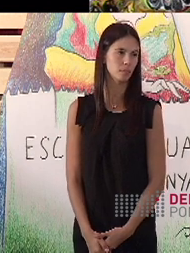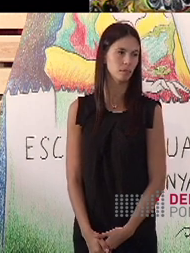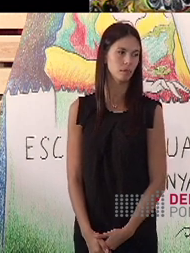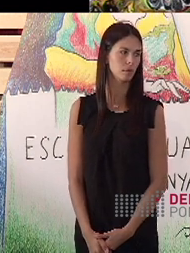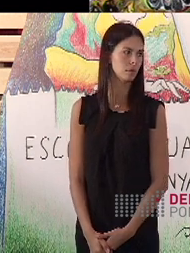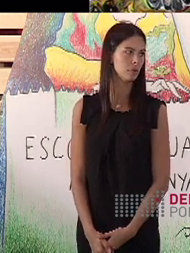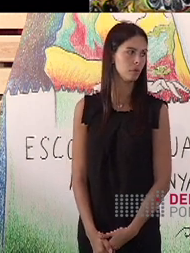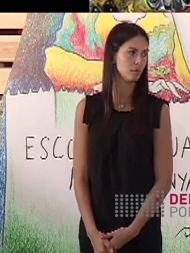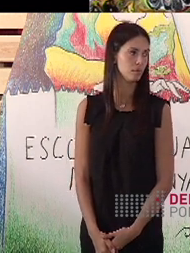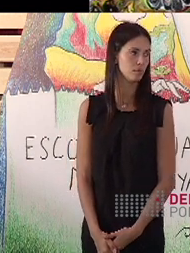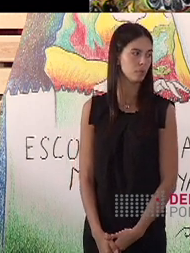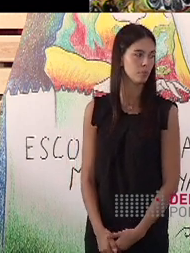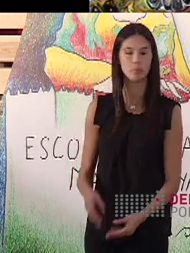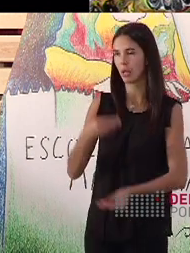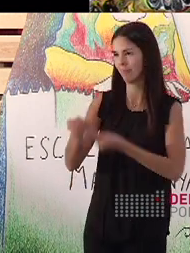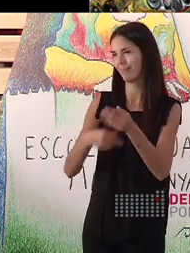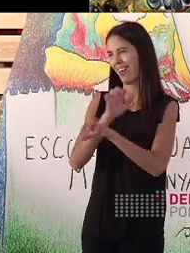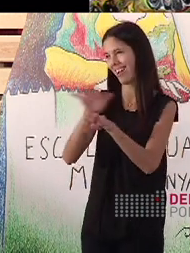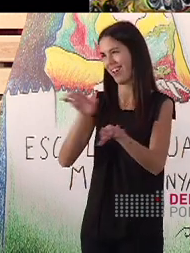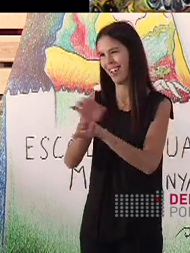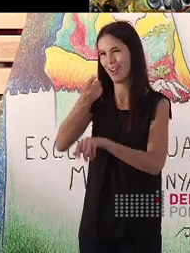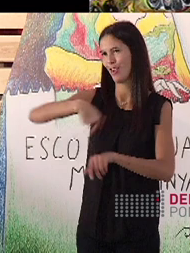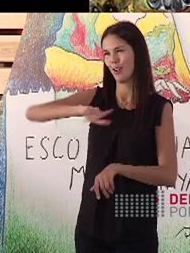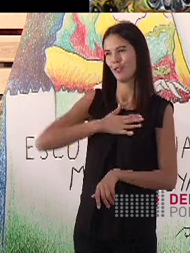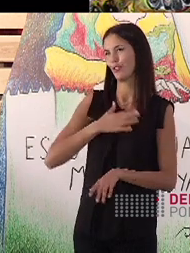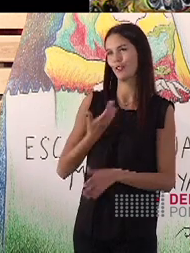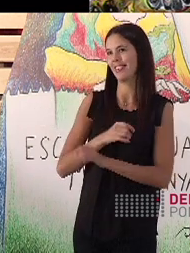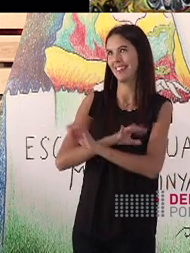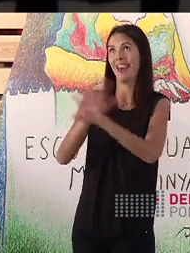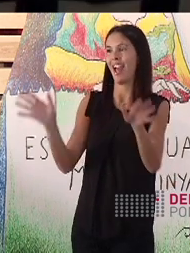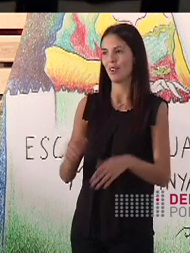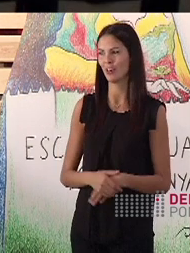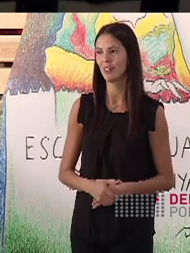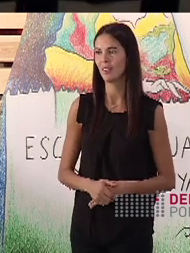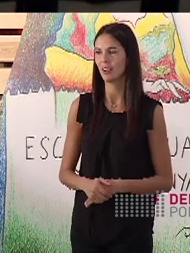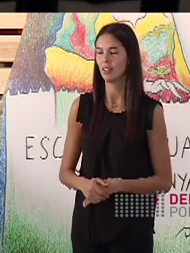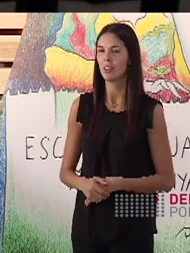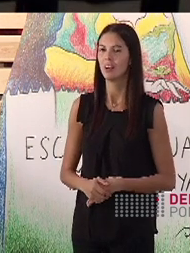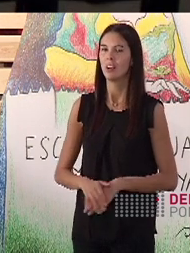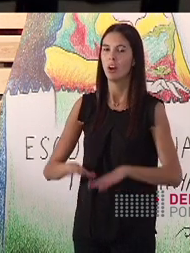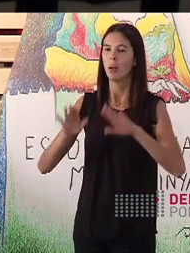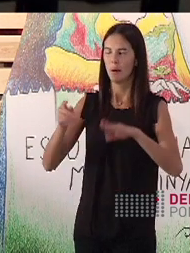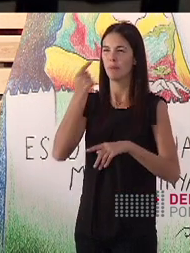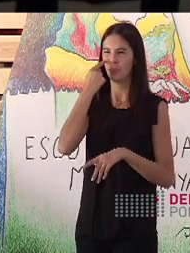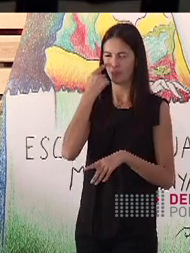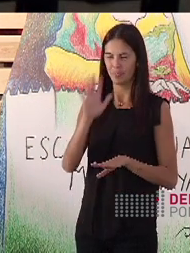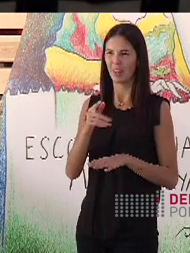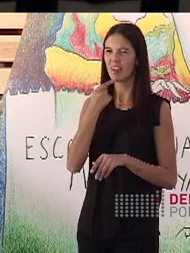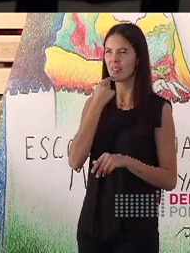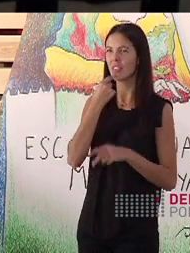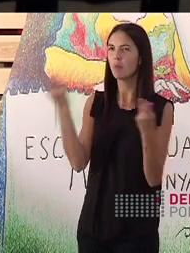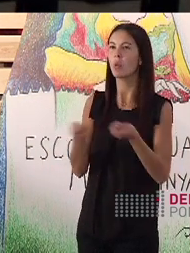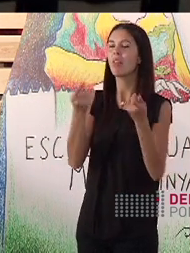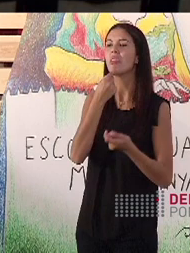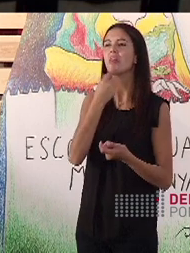Bueno, se ríen de nosotras, pero muchísimo, ¿no? Fijaos qué idea tan perversa. El porno no es... Lo que nos dice el anuncio